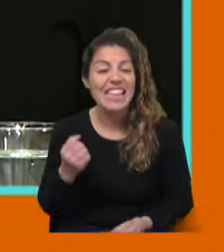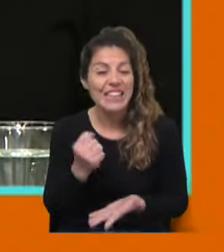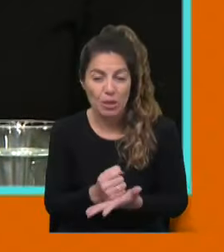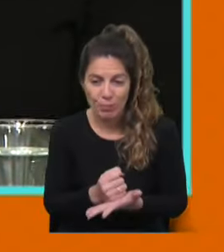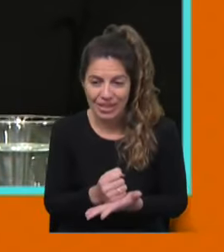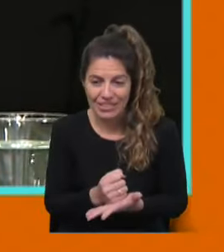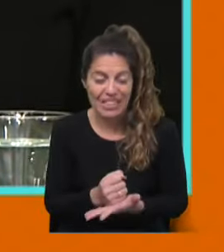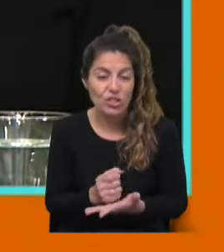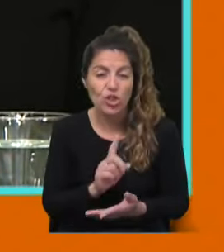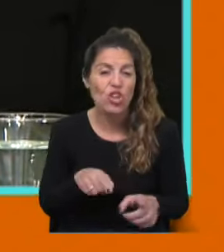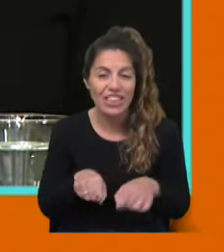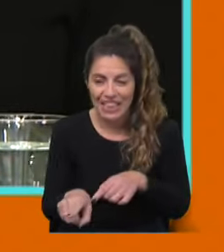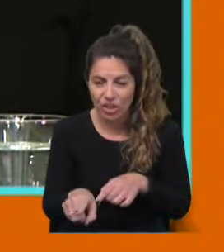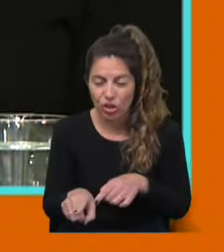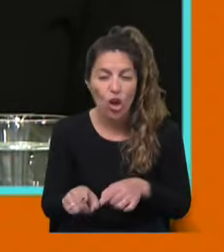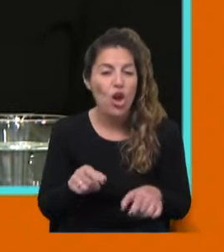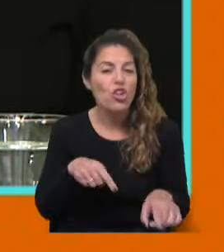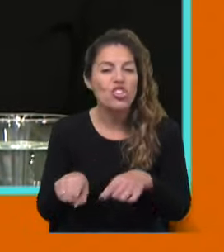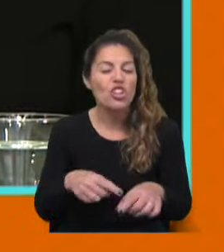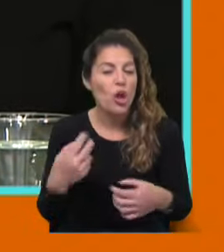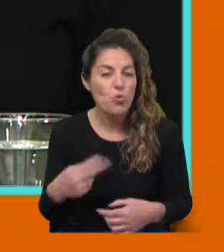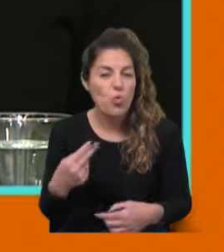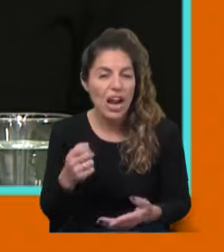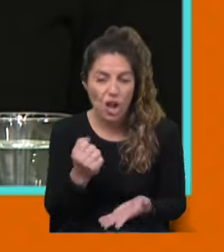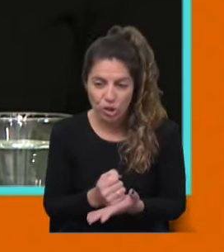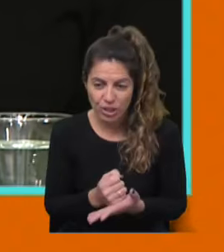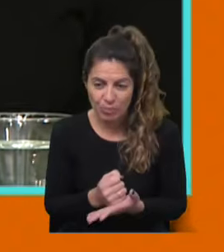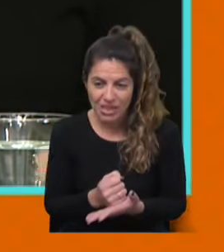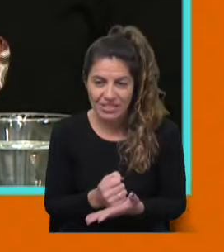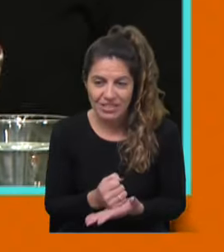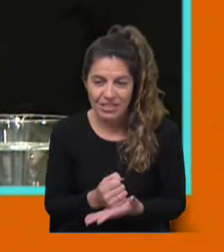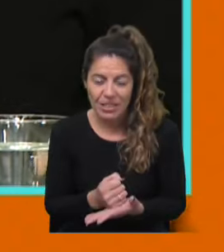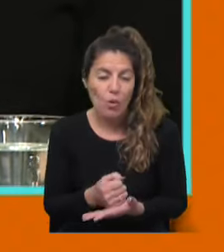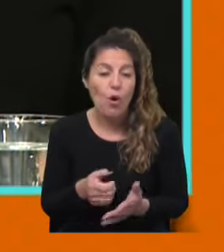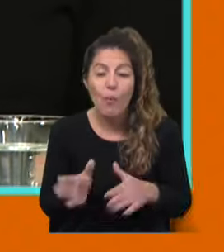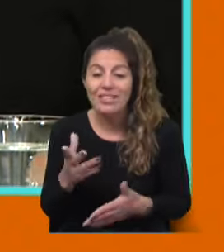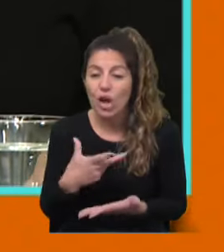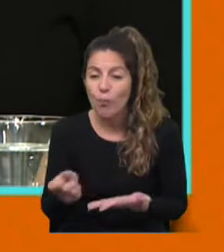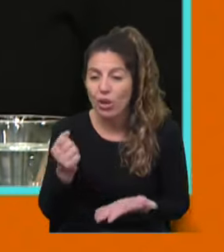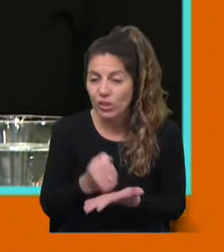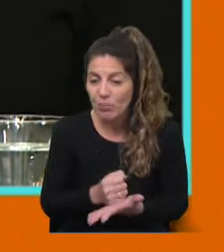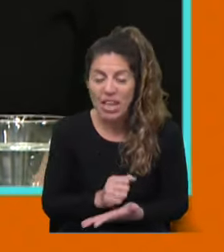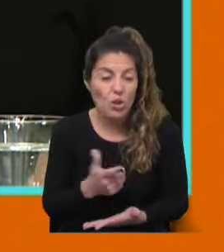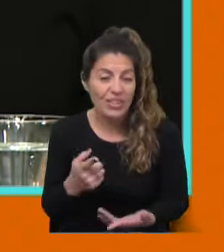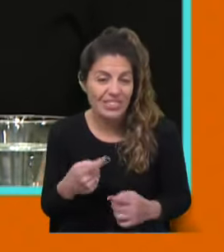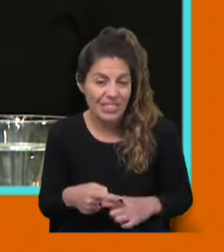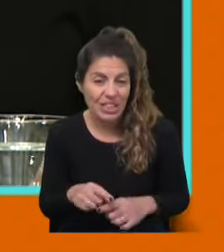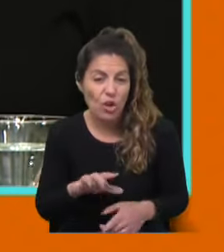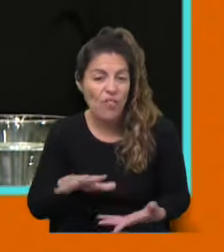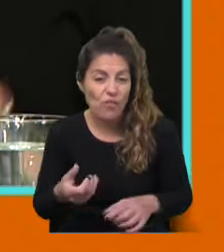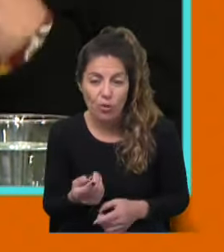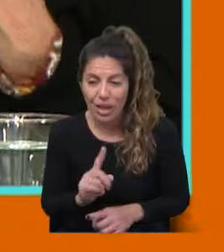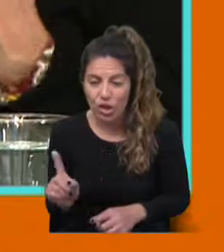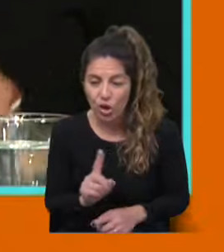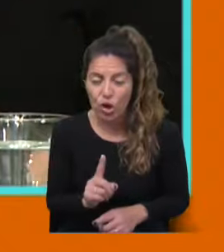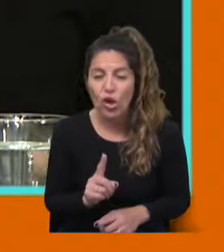aportes indirectos. No se gestionaron nunca los timbres. No, vos vas a comprar un timbre y no existe, no hay manera. Y a